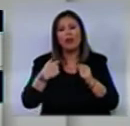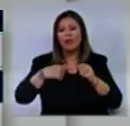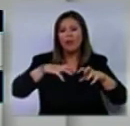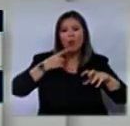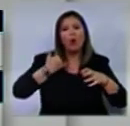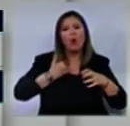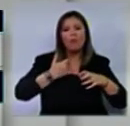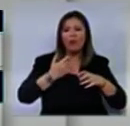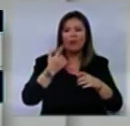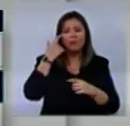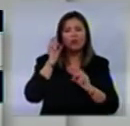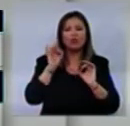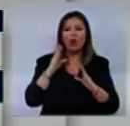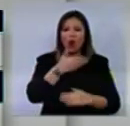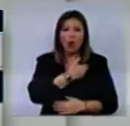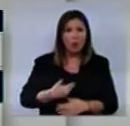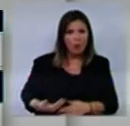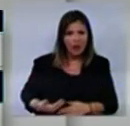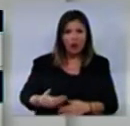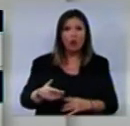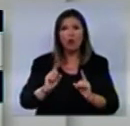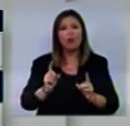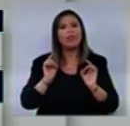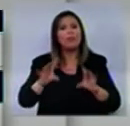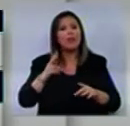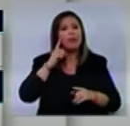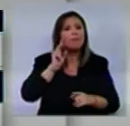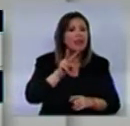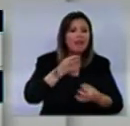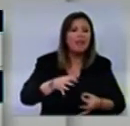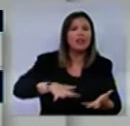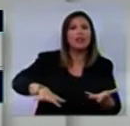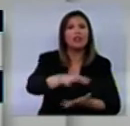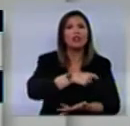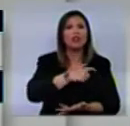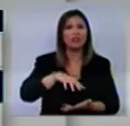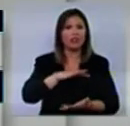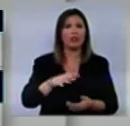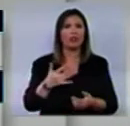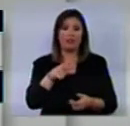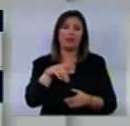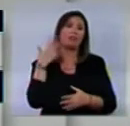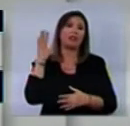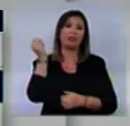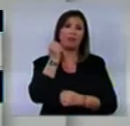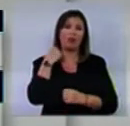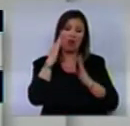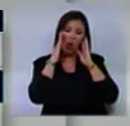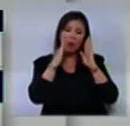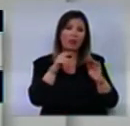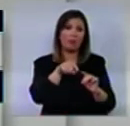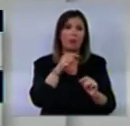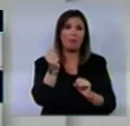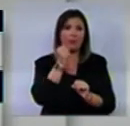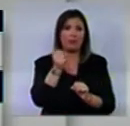además de mirar el gobierno mirar también lo que está pasando en la sociedad que es la razón de ser de nuestro trabajo político y bueno